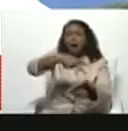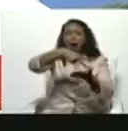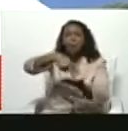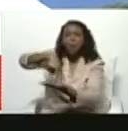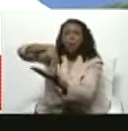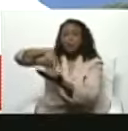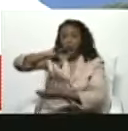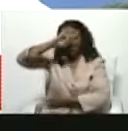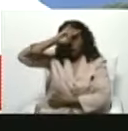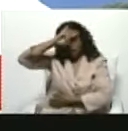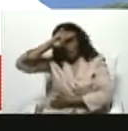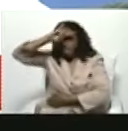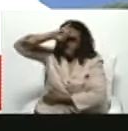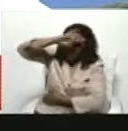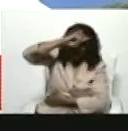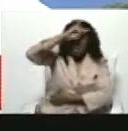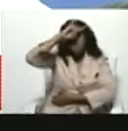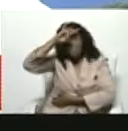como Diablo Danzante